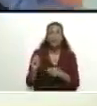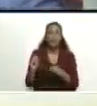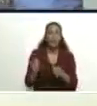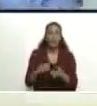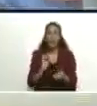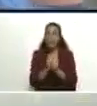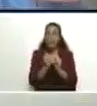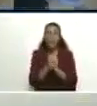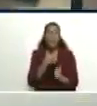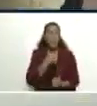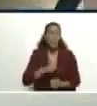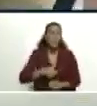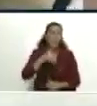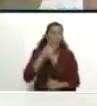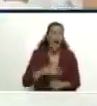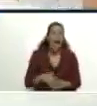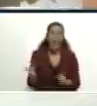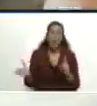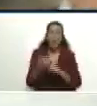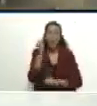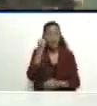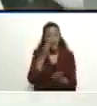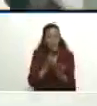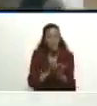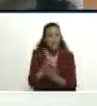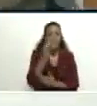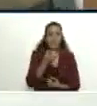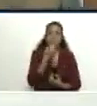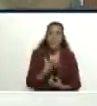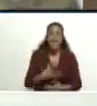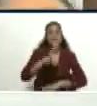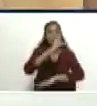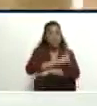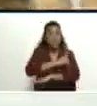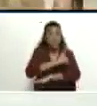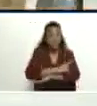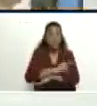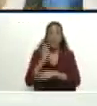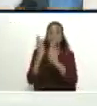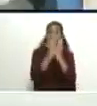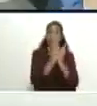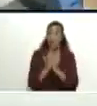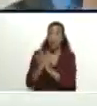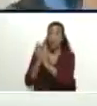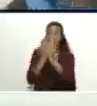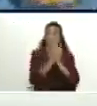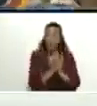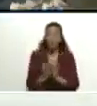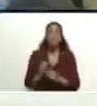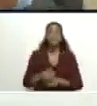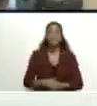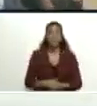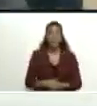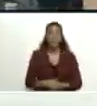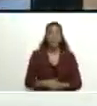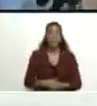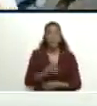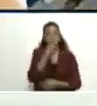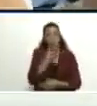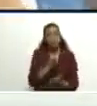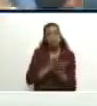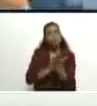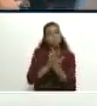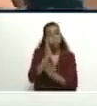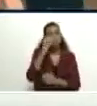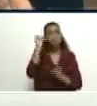el deporte, encuentran el camino de la disciplina, del estudio, el buen camino,